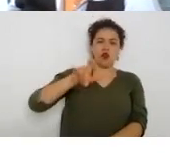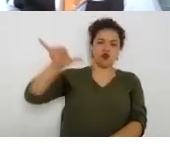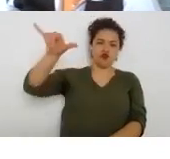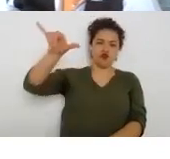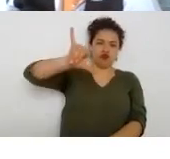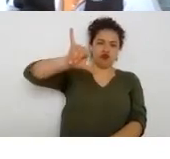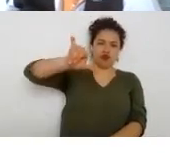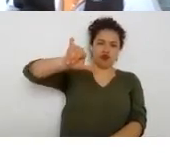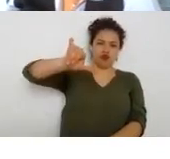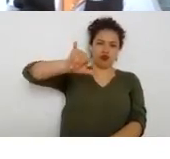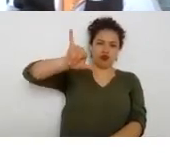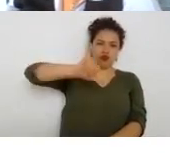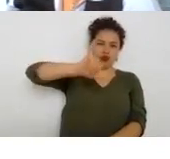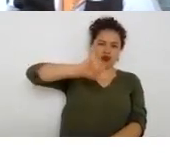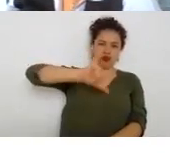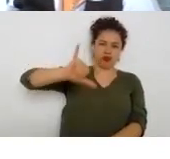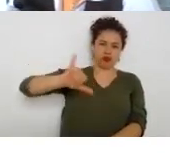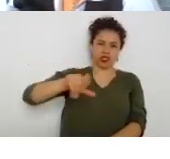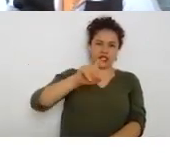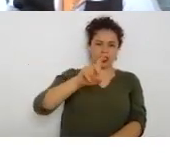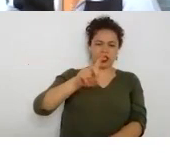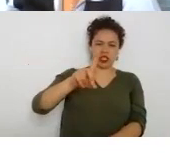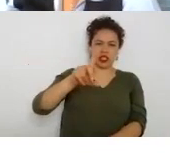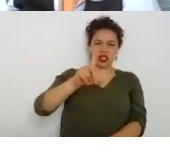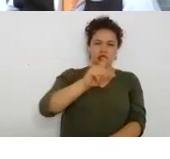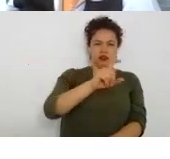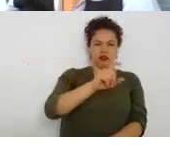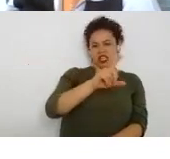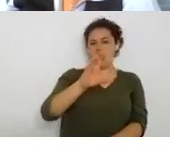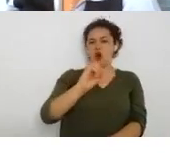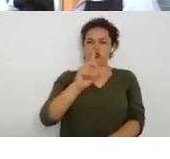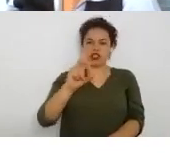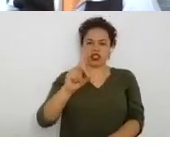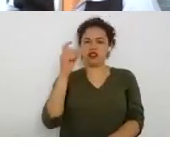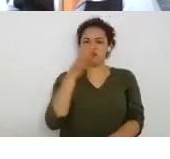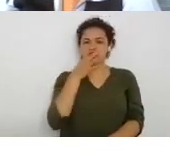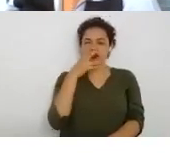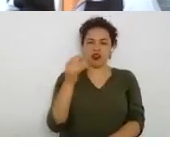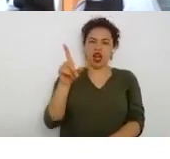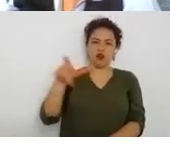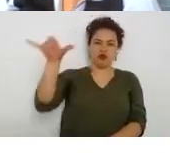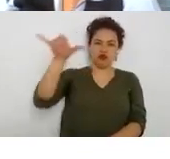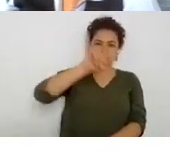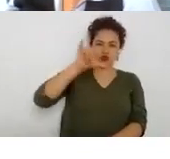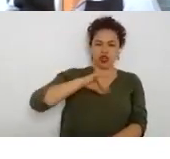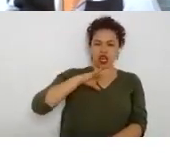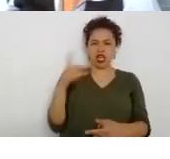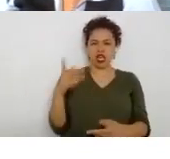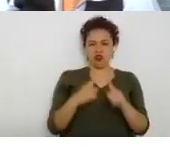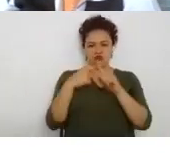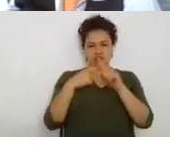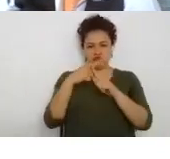persona pasados los 30 minutos, 20 minutos. ¿Por qué? Porque si seguimos aplicando agua va a haber ahí un choque de